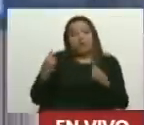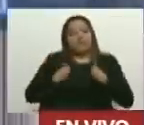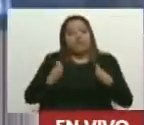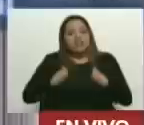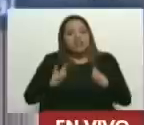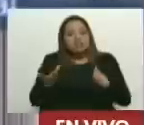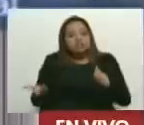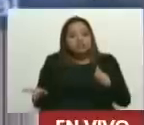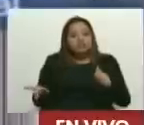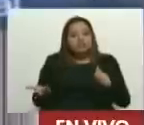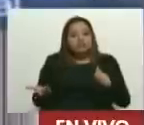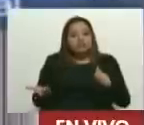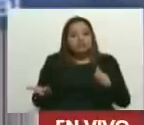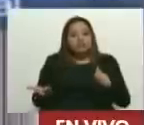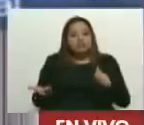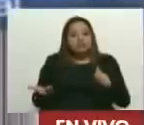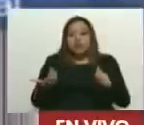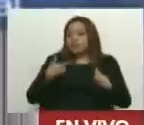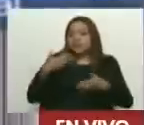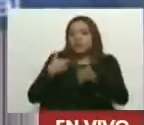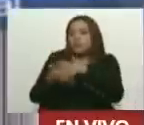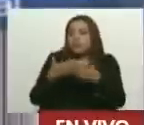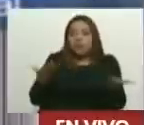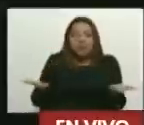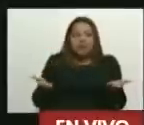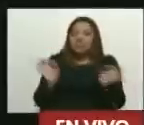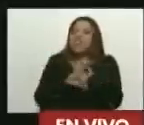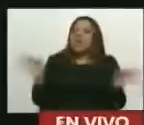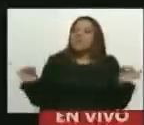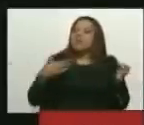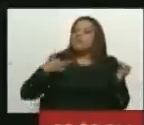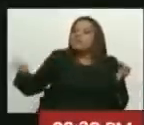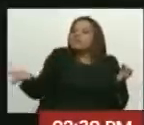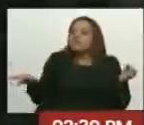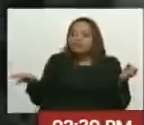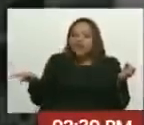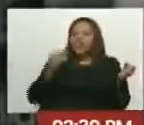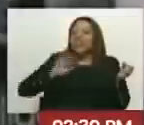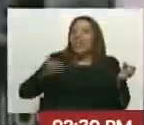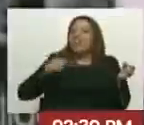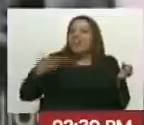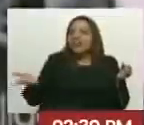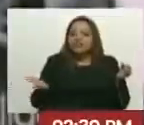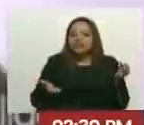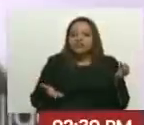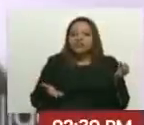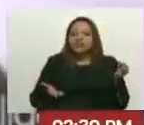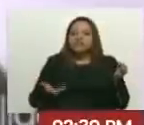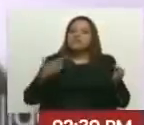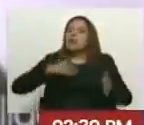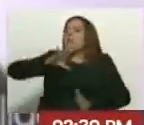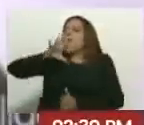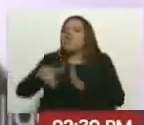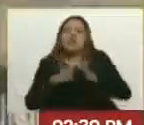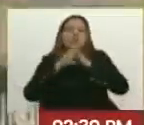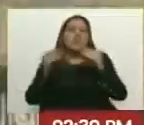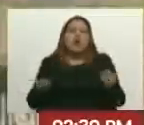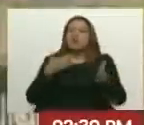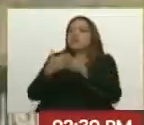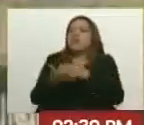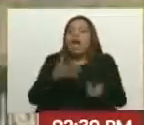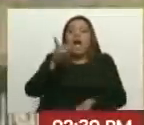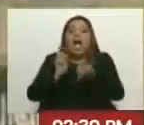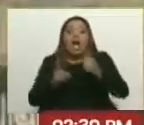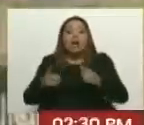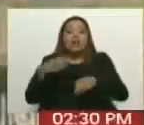meterse con un tipo que no le importa la vida. No importa nada. Nada. Todo ladrón, corrupto y todo. Aquí el único que le ha hecho al